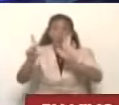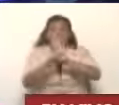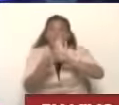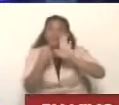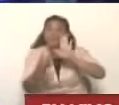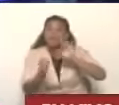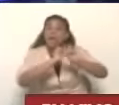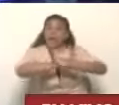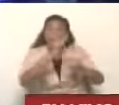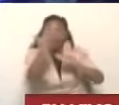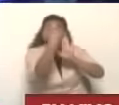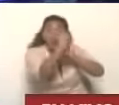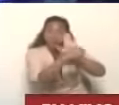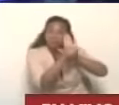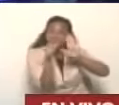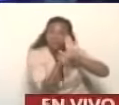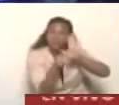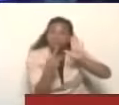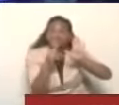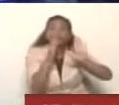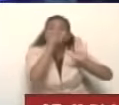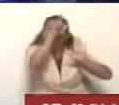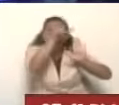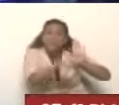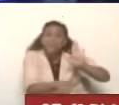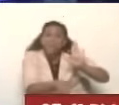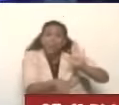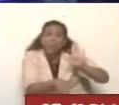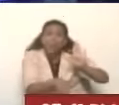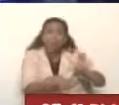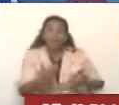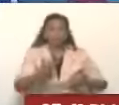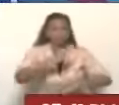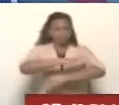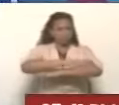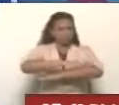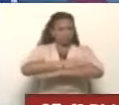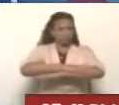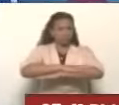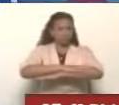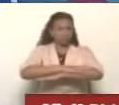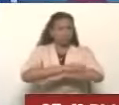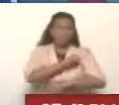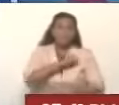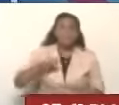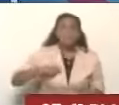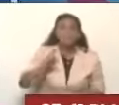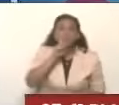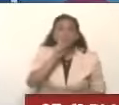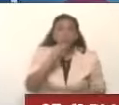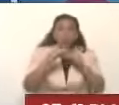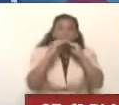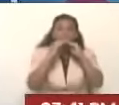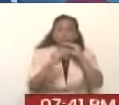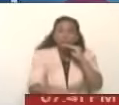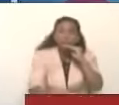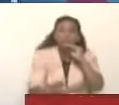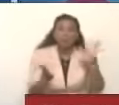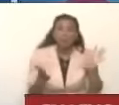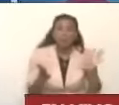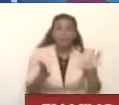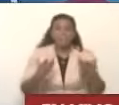con mucha claridad que quien asuma postura, o en privado o en público,